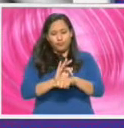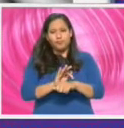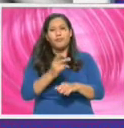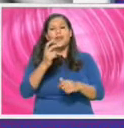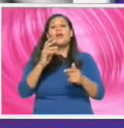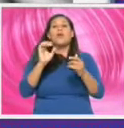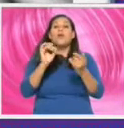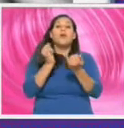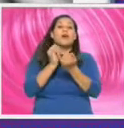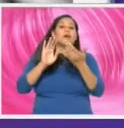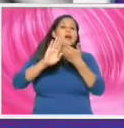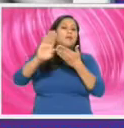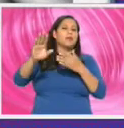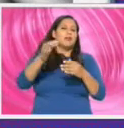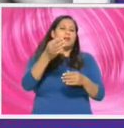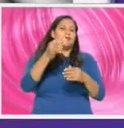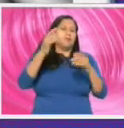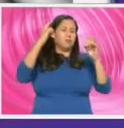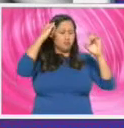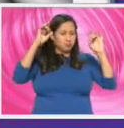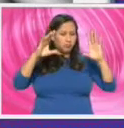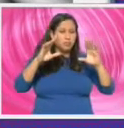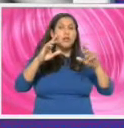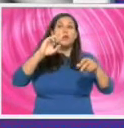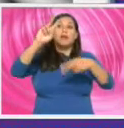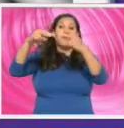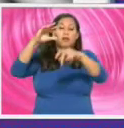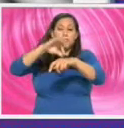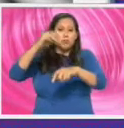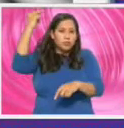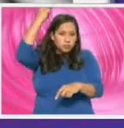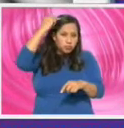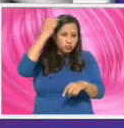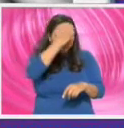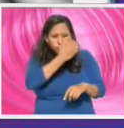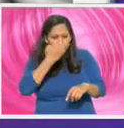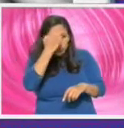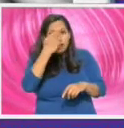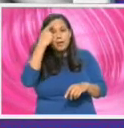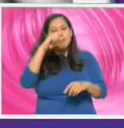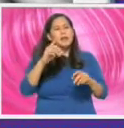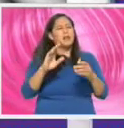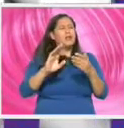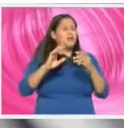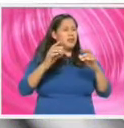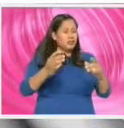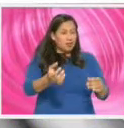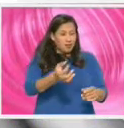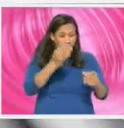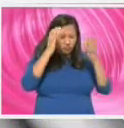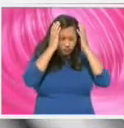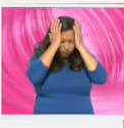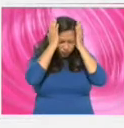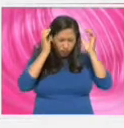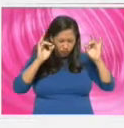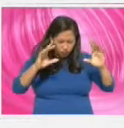la importancia de ir al neurólogo. La importancia de ir al neurólogo no solo es para que nos controle el ataque agudo, sino para